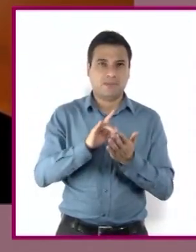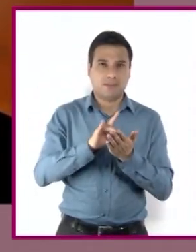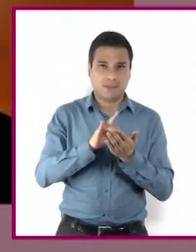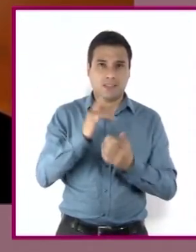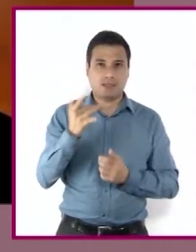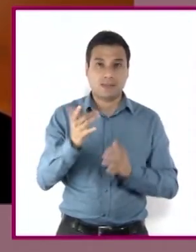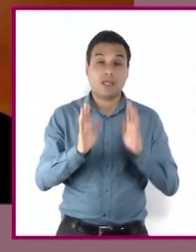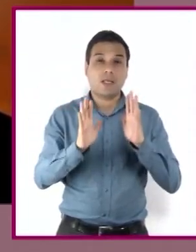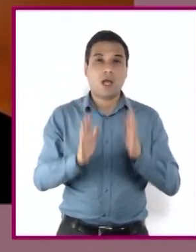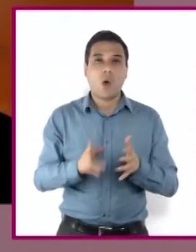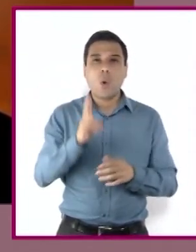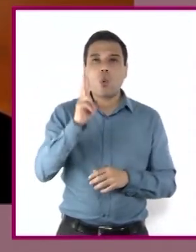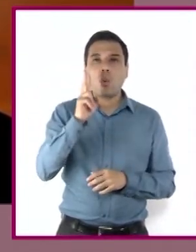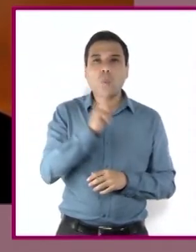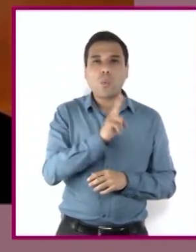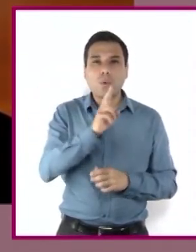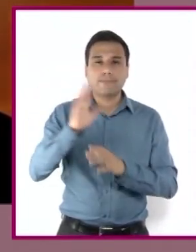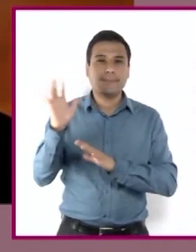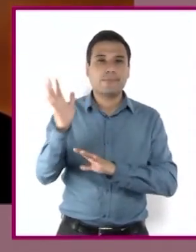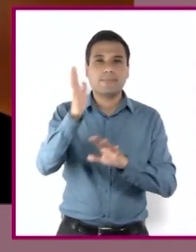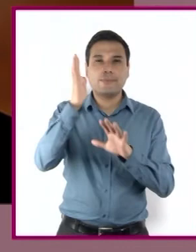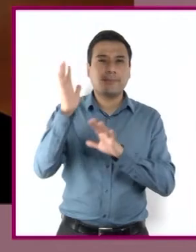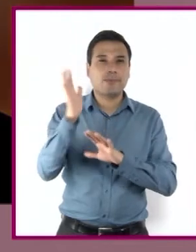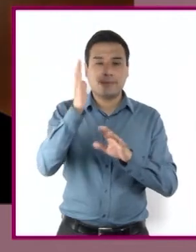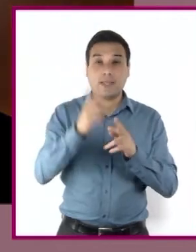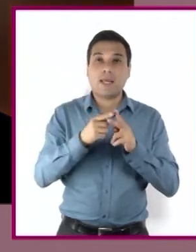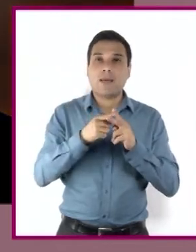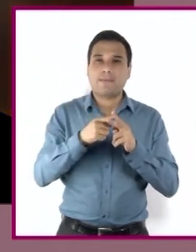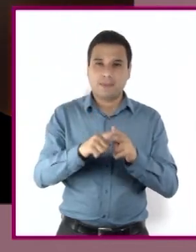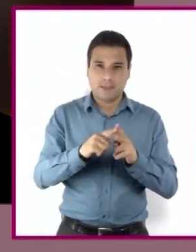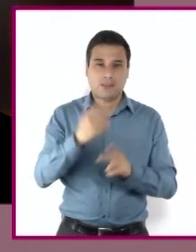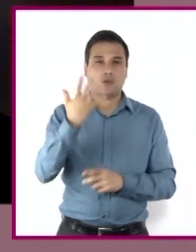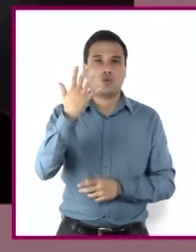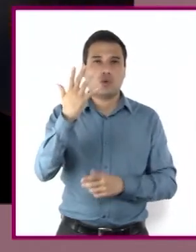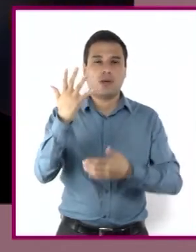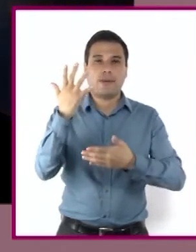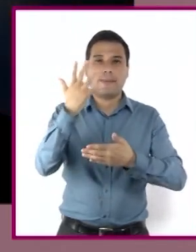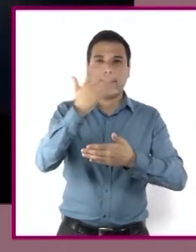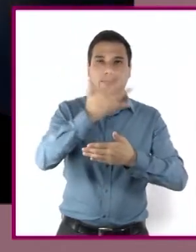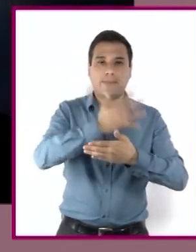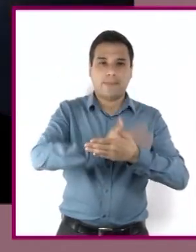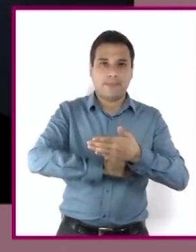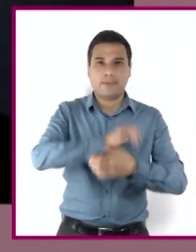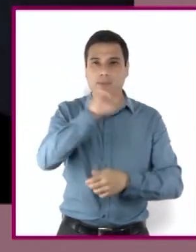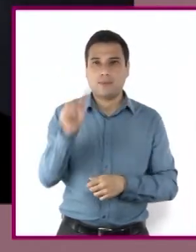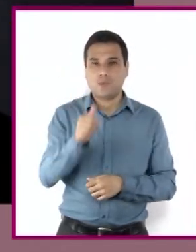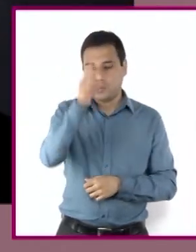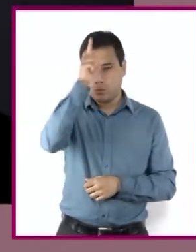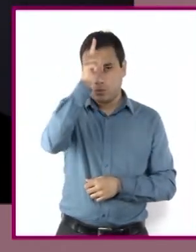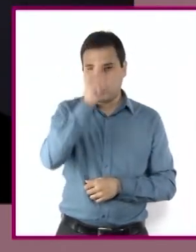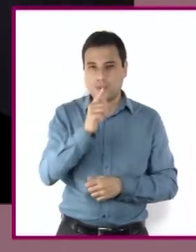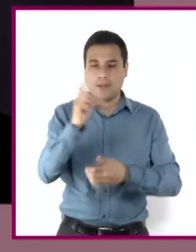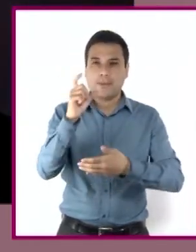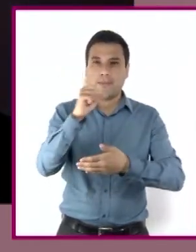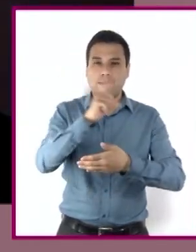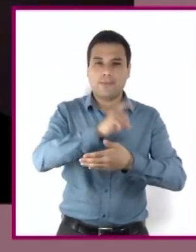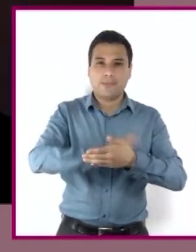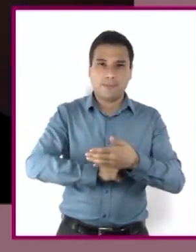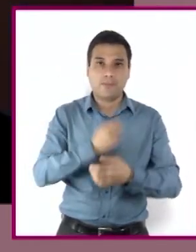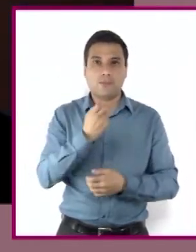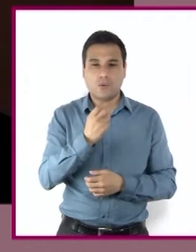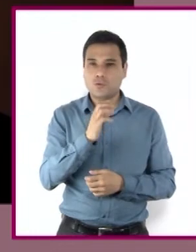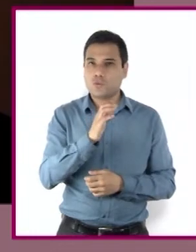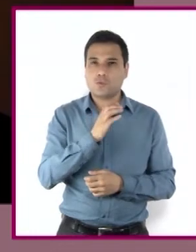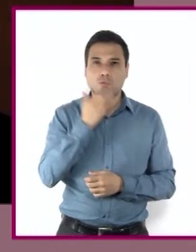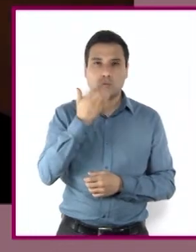a soplar e iniciaron su marcha, primero el sol y luego la luna. Por eso salen cada